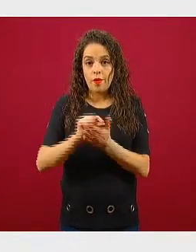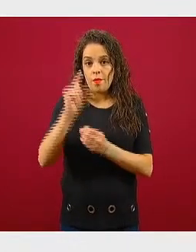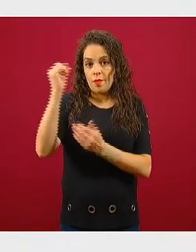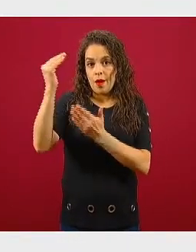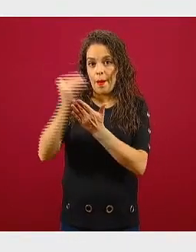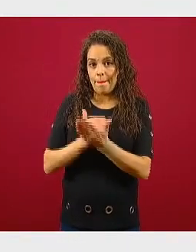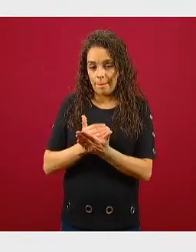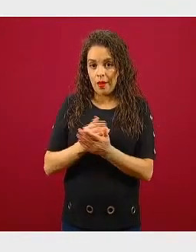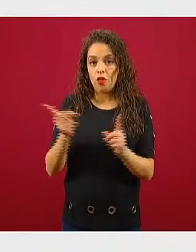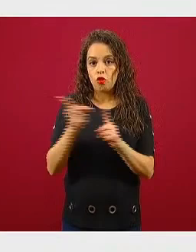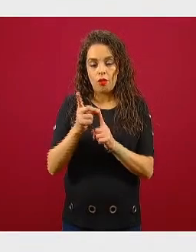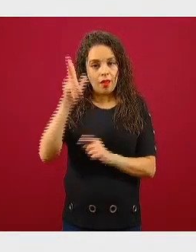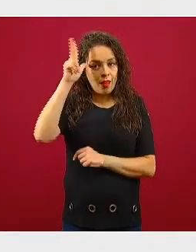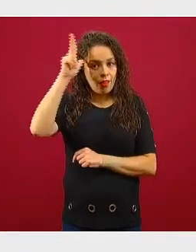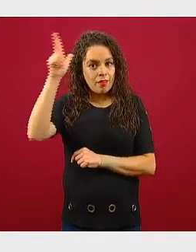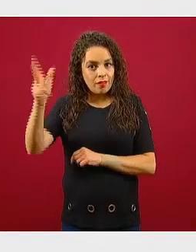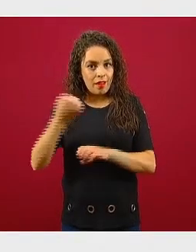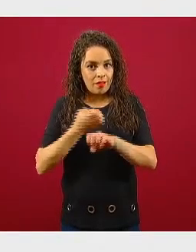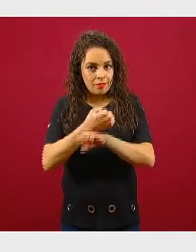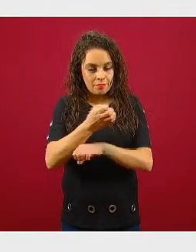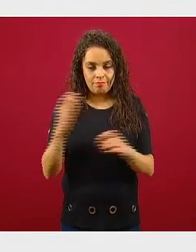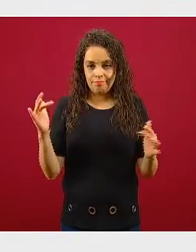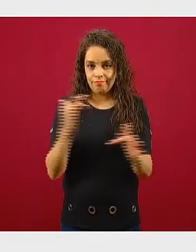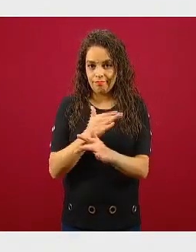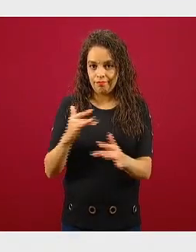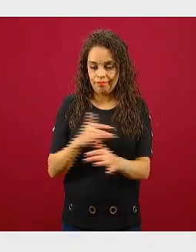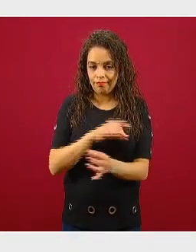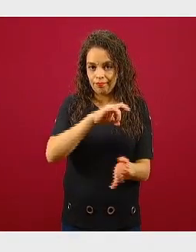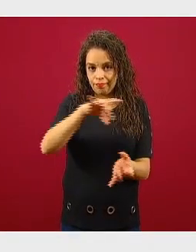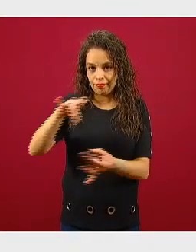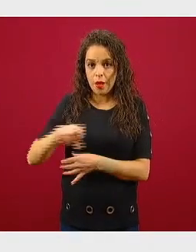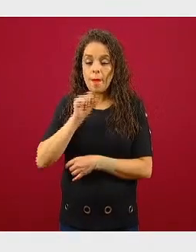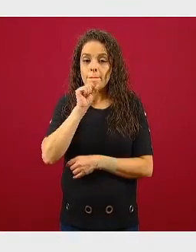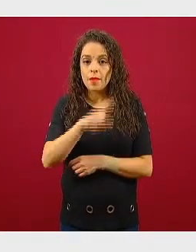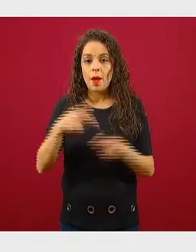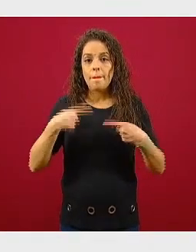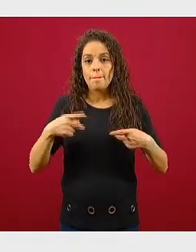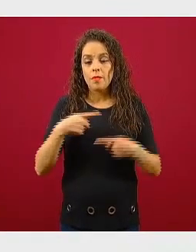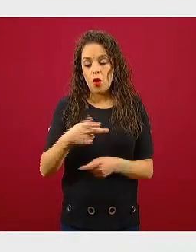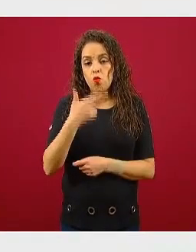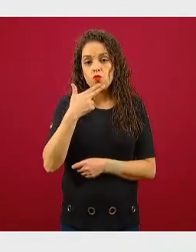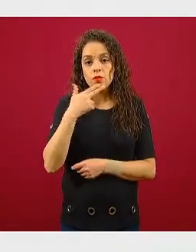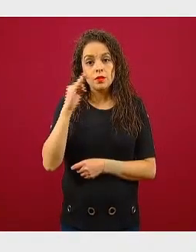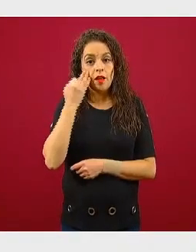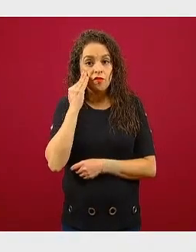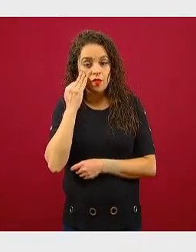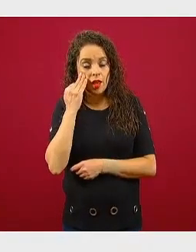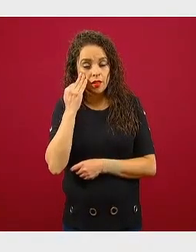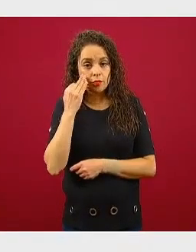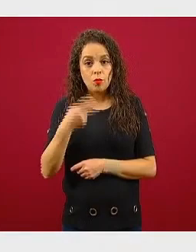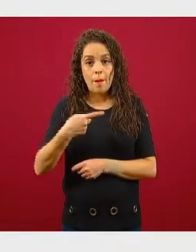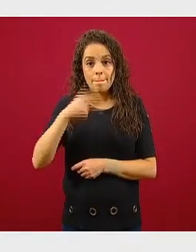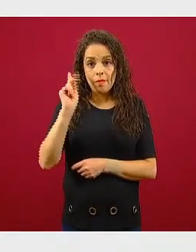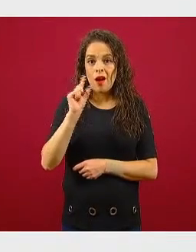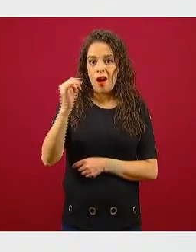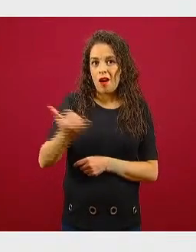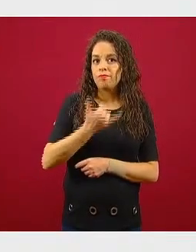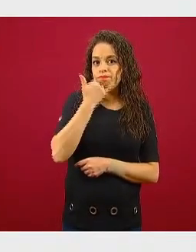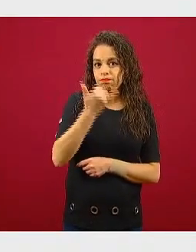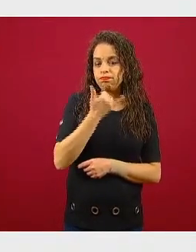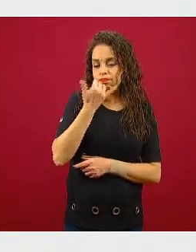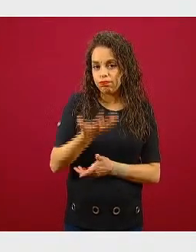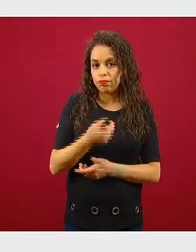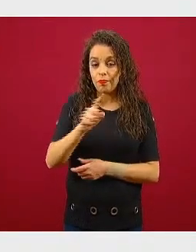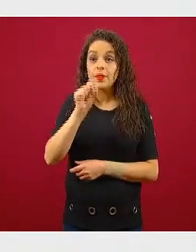el estado de Hidalgo la movilidad, igual que los usuarios de Facebook, aunque muestran movimientos un poco erráticos. Jalisco